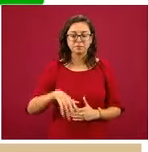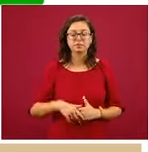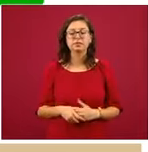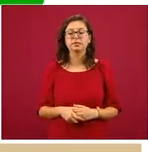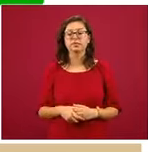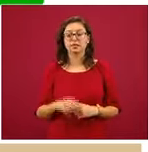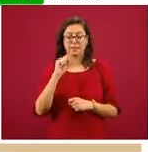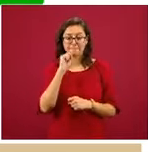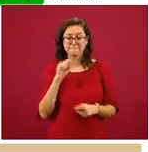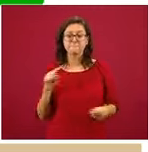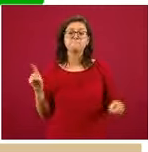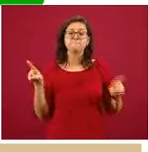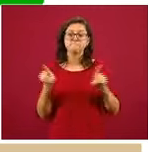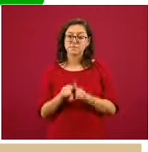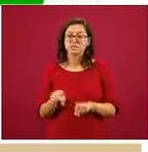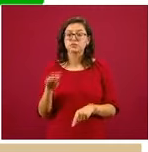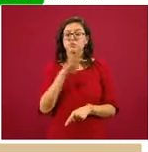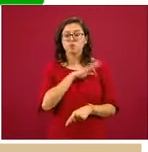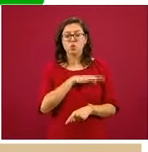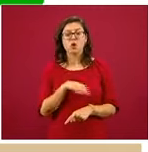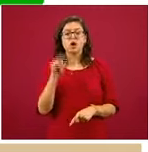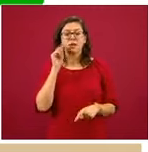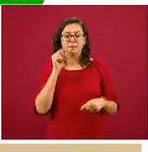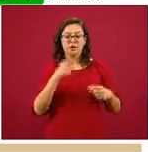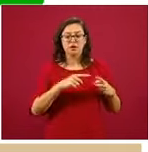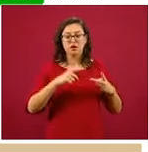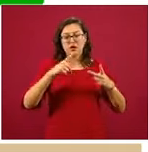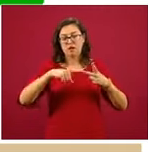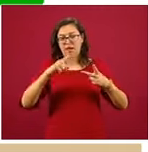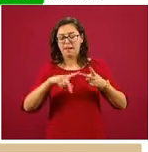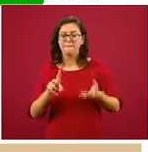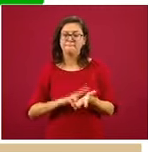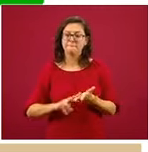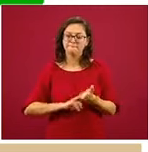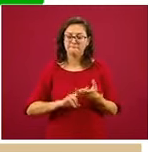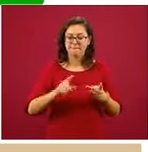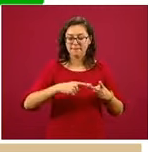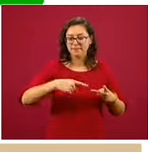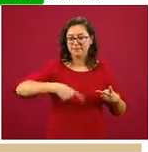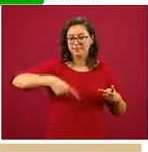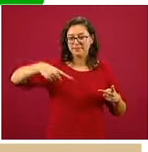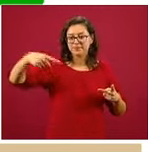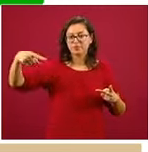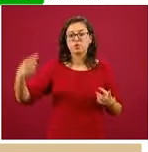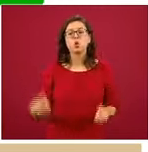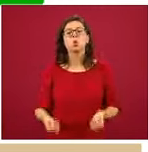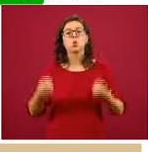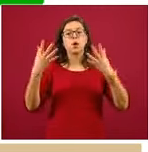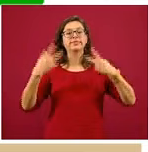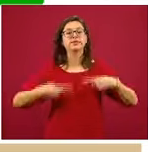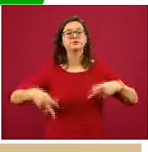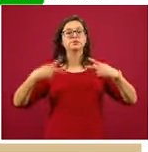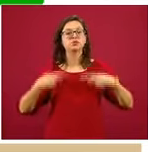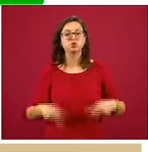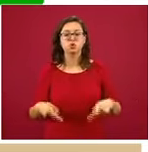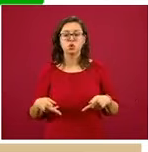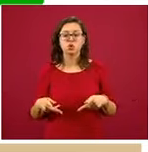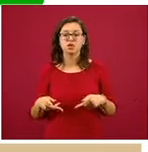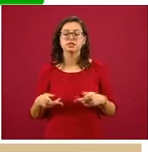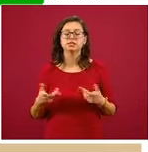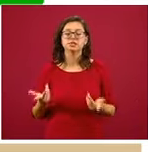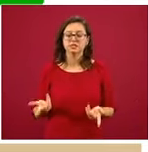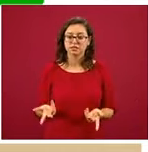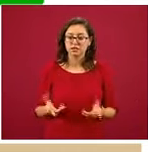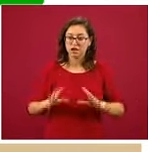Así también podemos ver otro indicador que damos seguimiento, que es la proporción de los casos o que representan los casos activos estimados